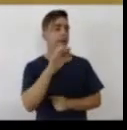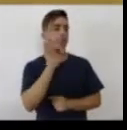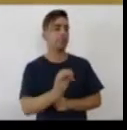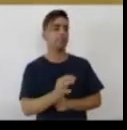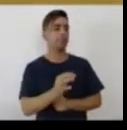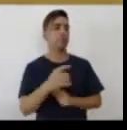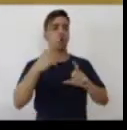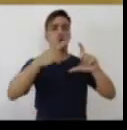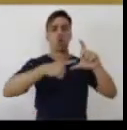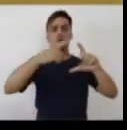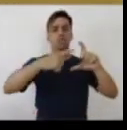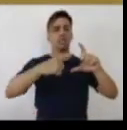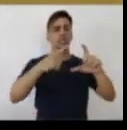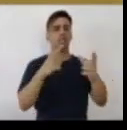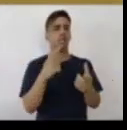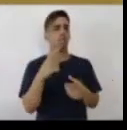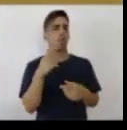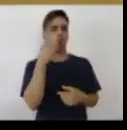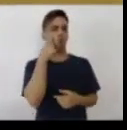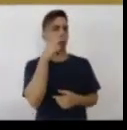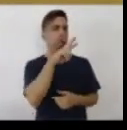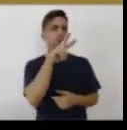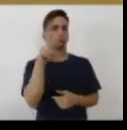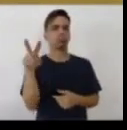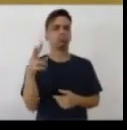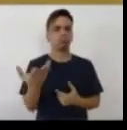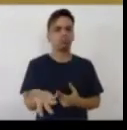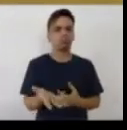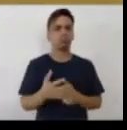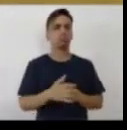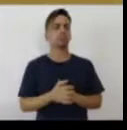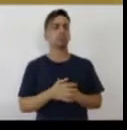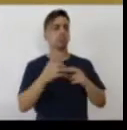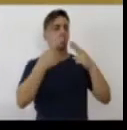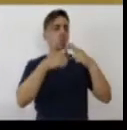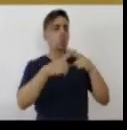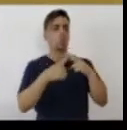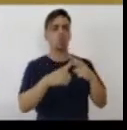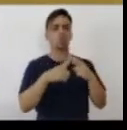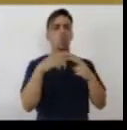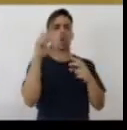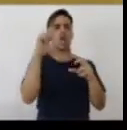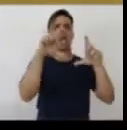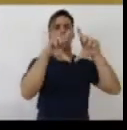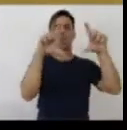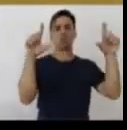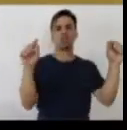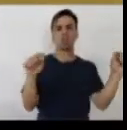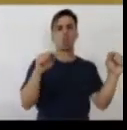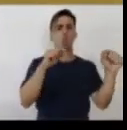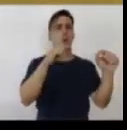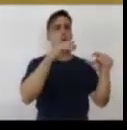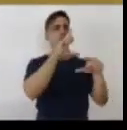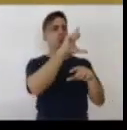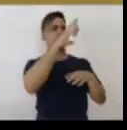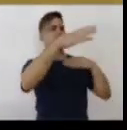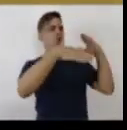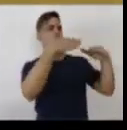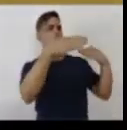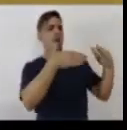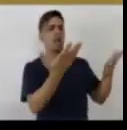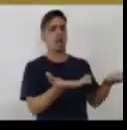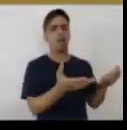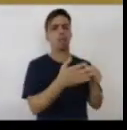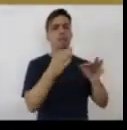contenidos tienen su presencia en la resolución de ecuaciones, en la resolución de